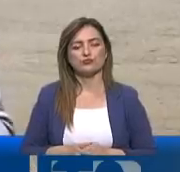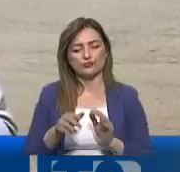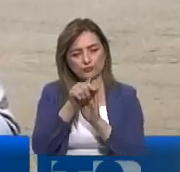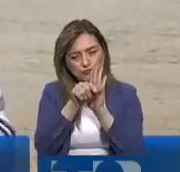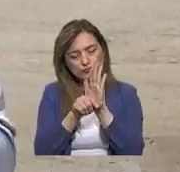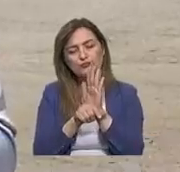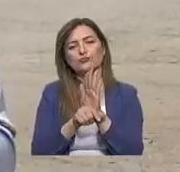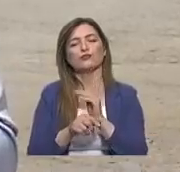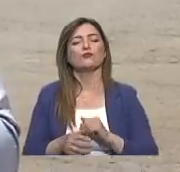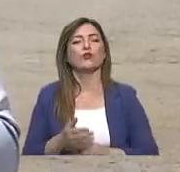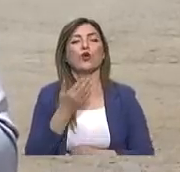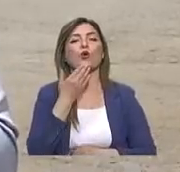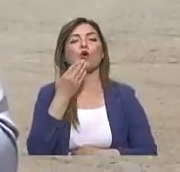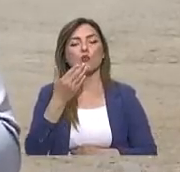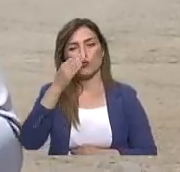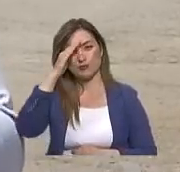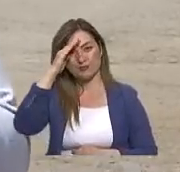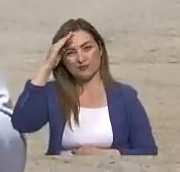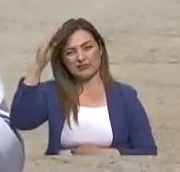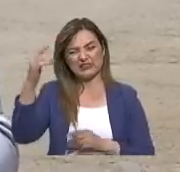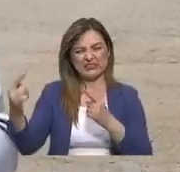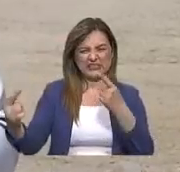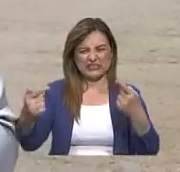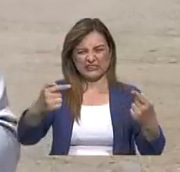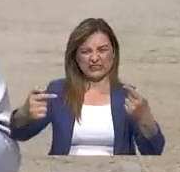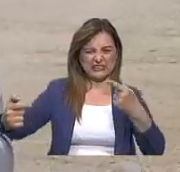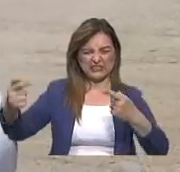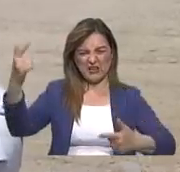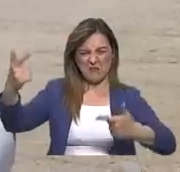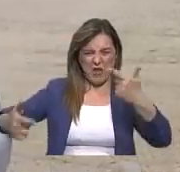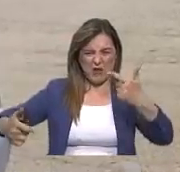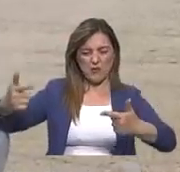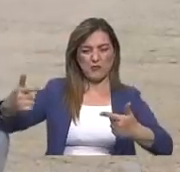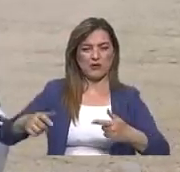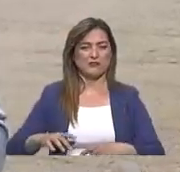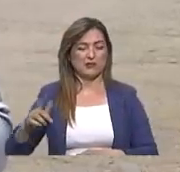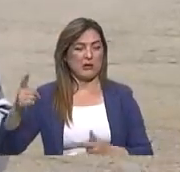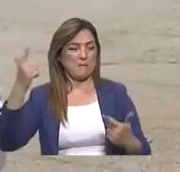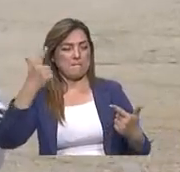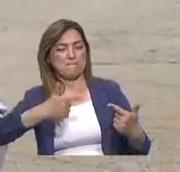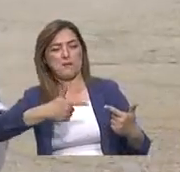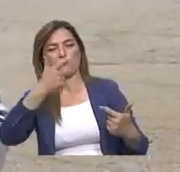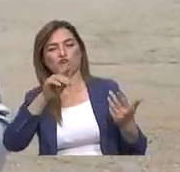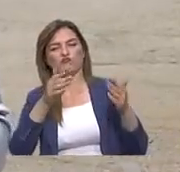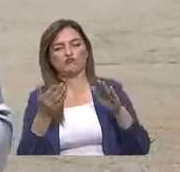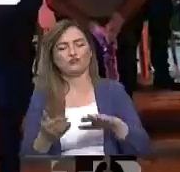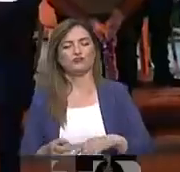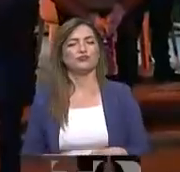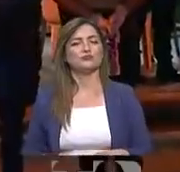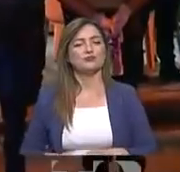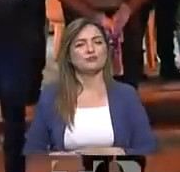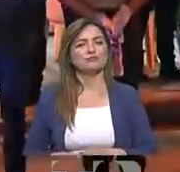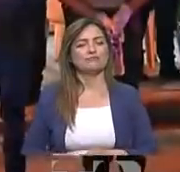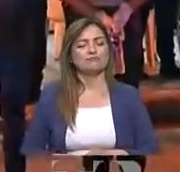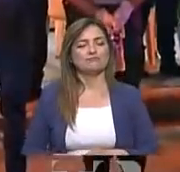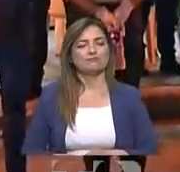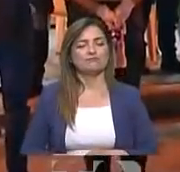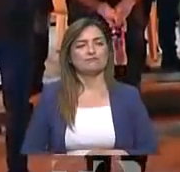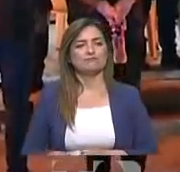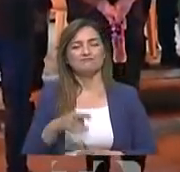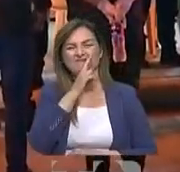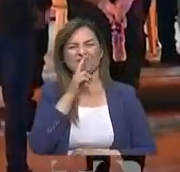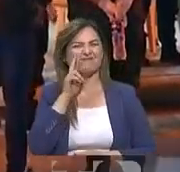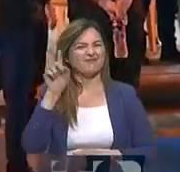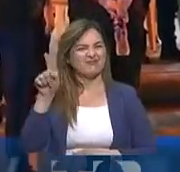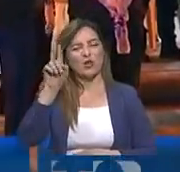detalla cómo el oficial se enfrentó a los delincuentes y uno de los proyectiles cegó su vida. Cuatro ladrones llegaron